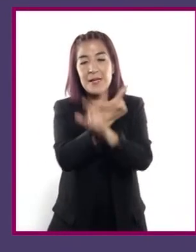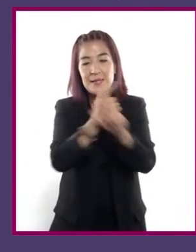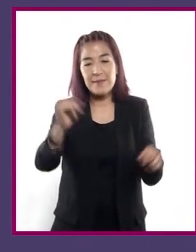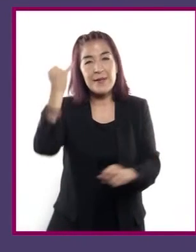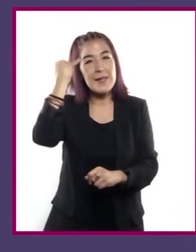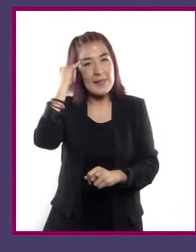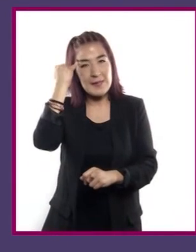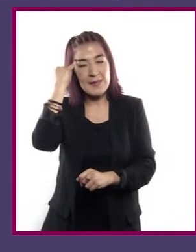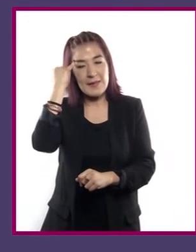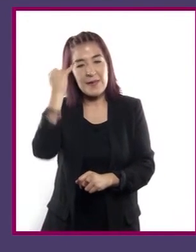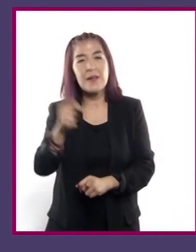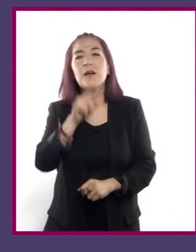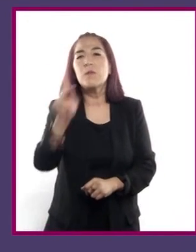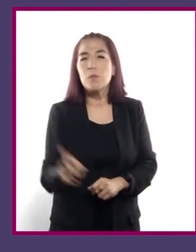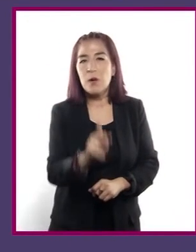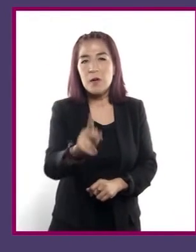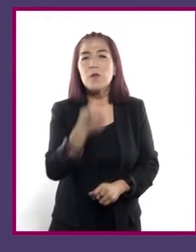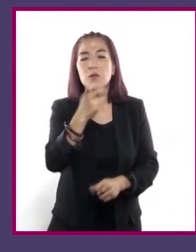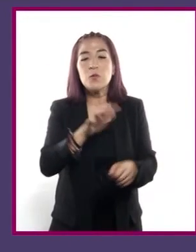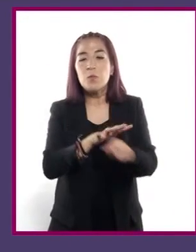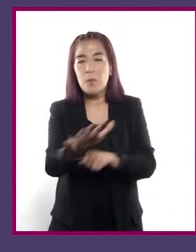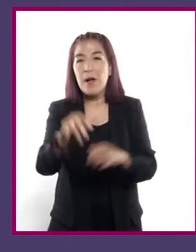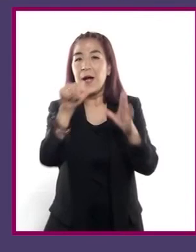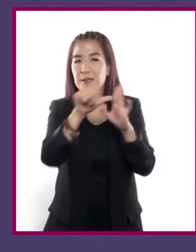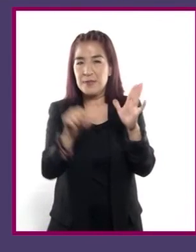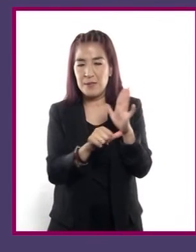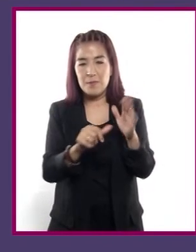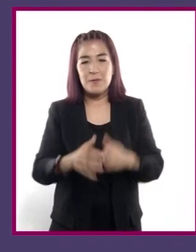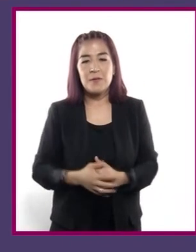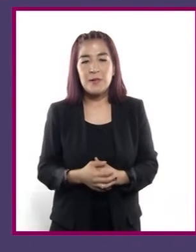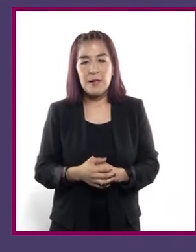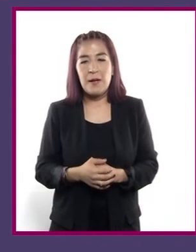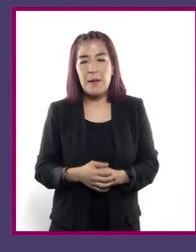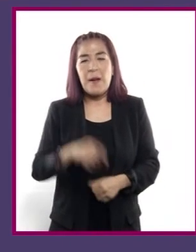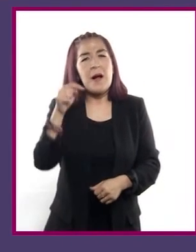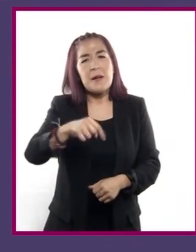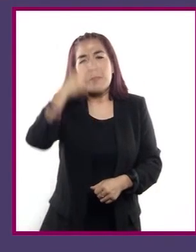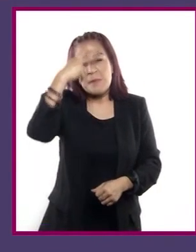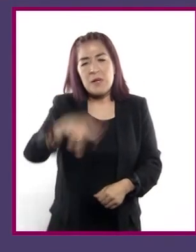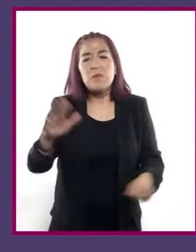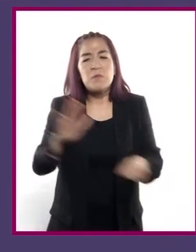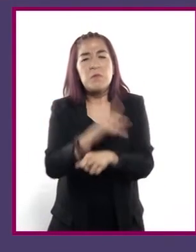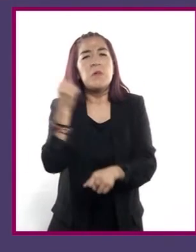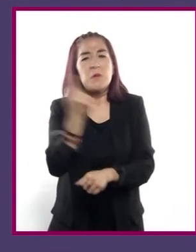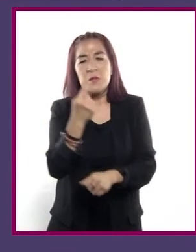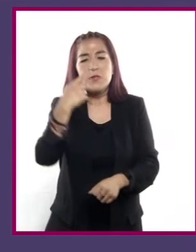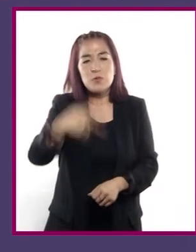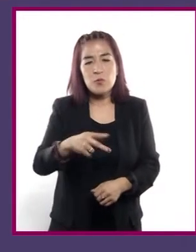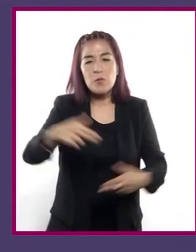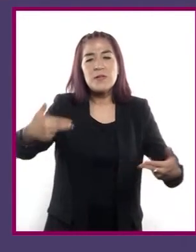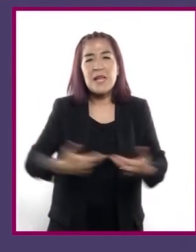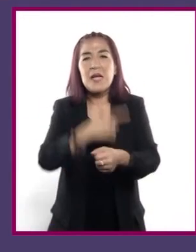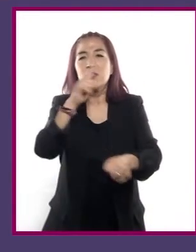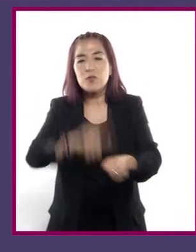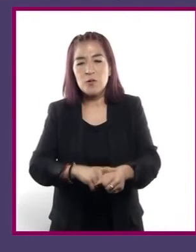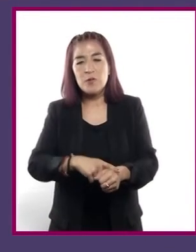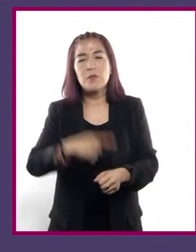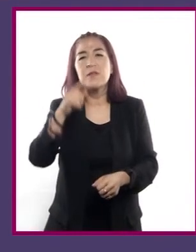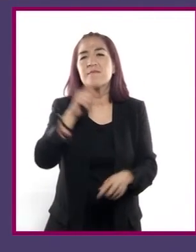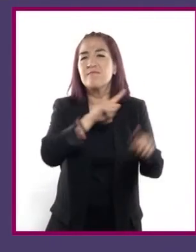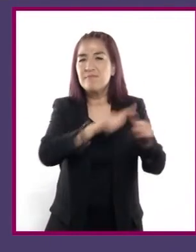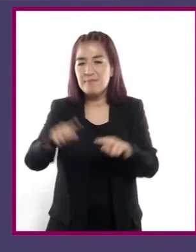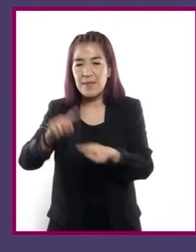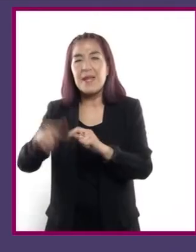libertades de los pueblos indígenas? ¿Por qué México se considera una nación plural y